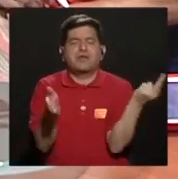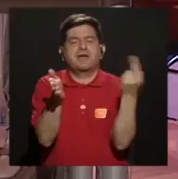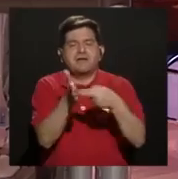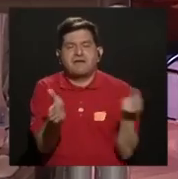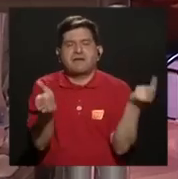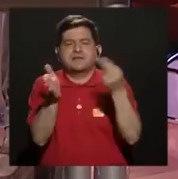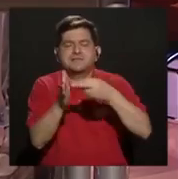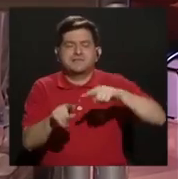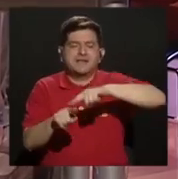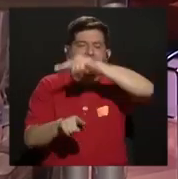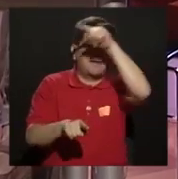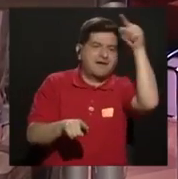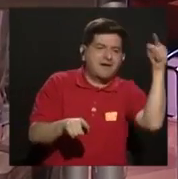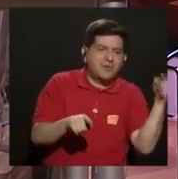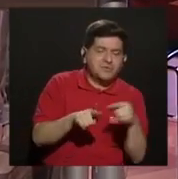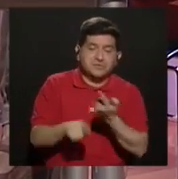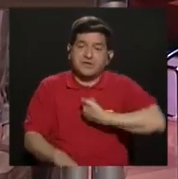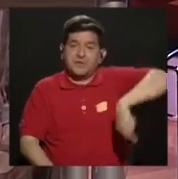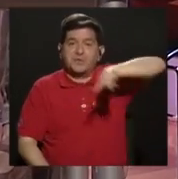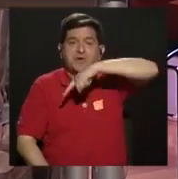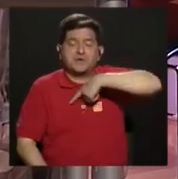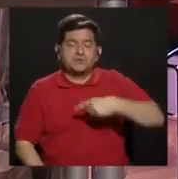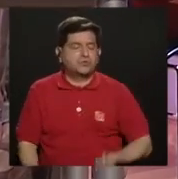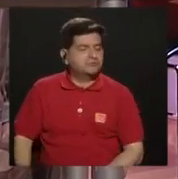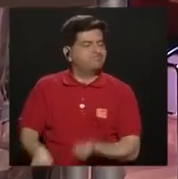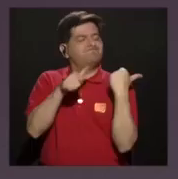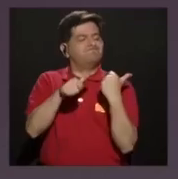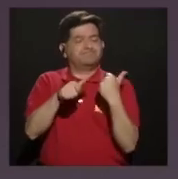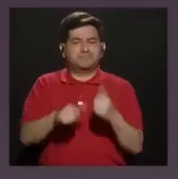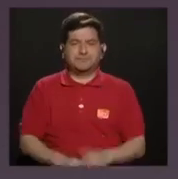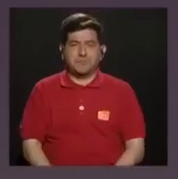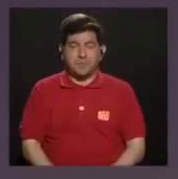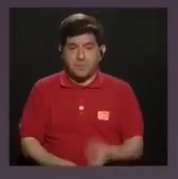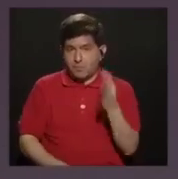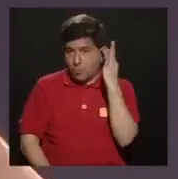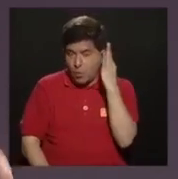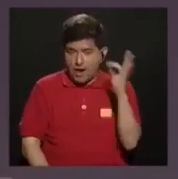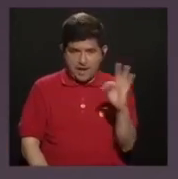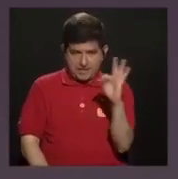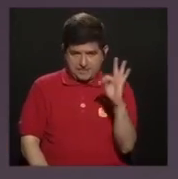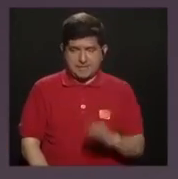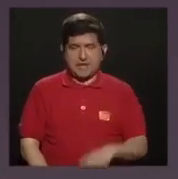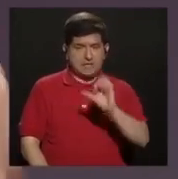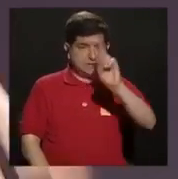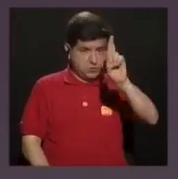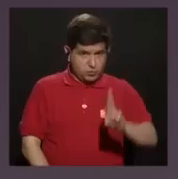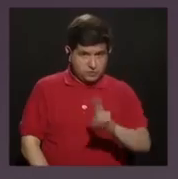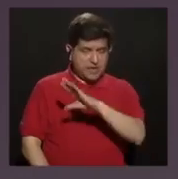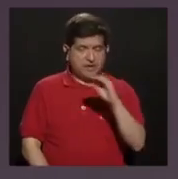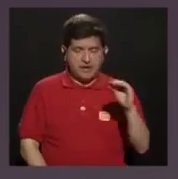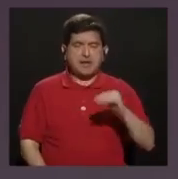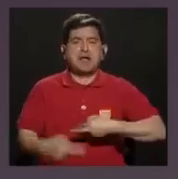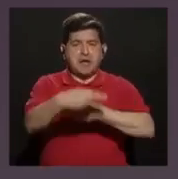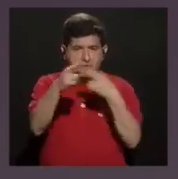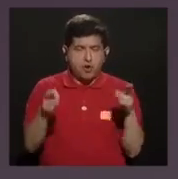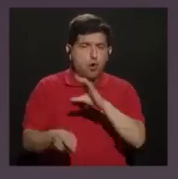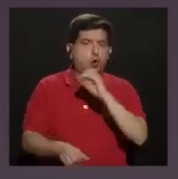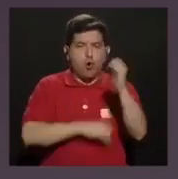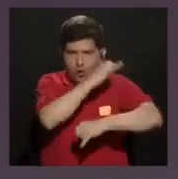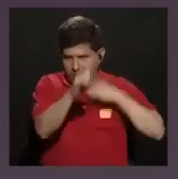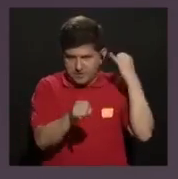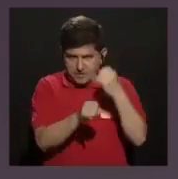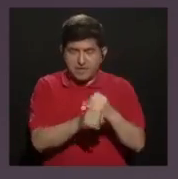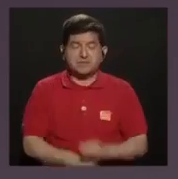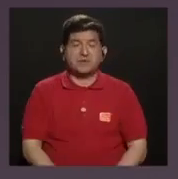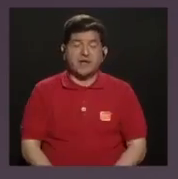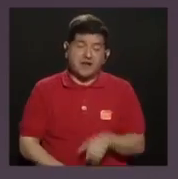un círculo que nos expulsa automáticamente. Muchas de las mujeres trans en Costa Rica y a nivel regional e internacional, pues terminamos